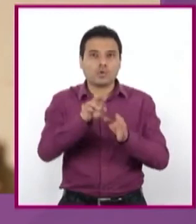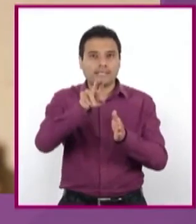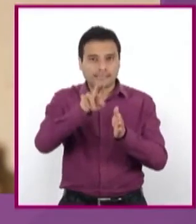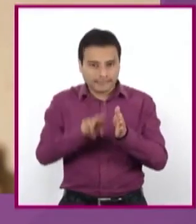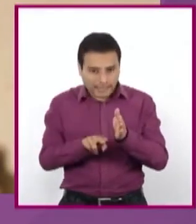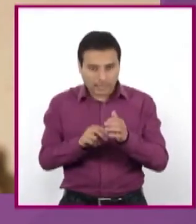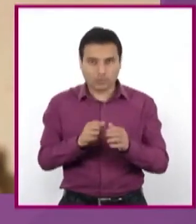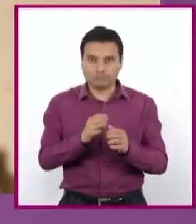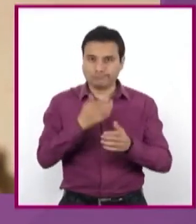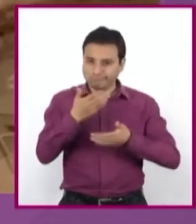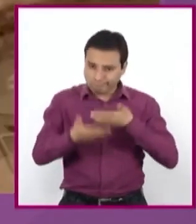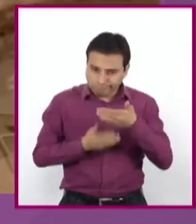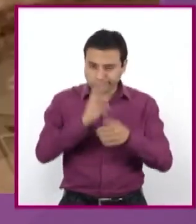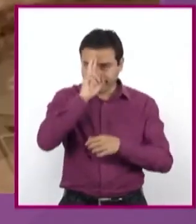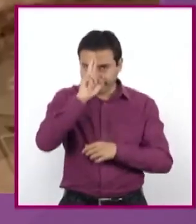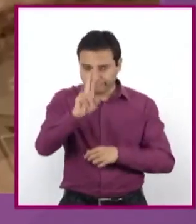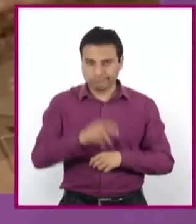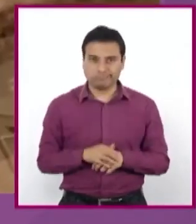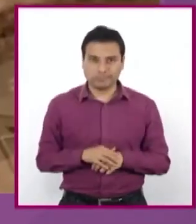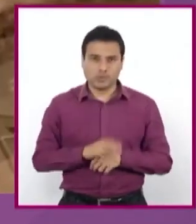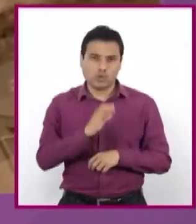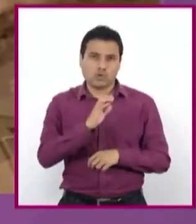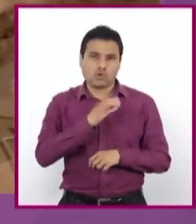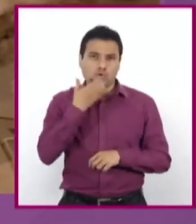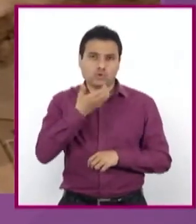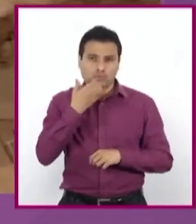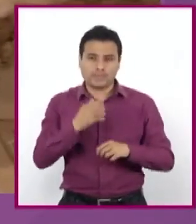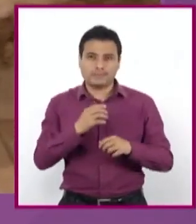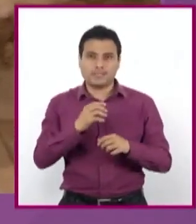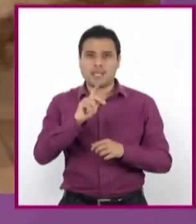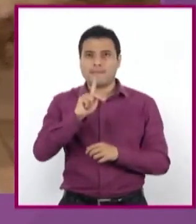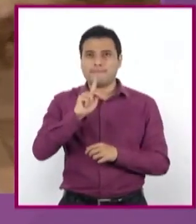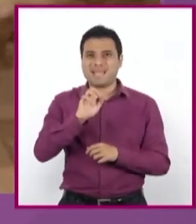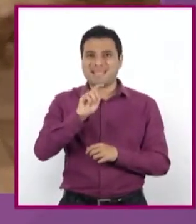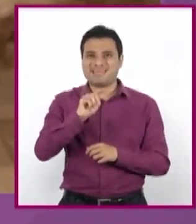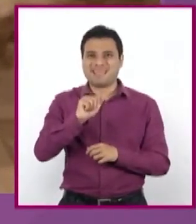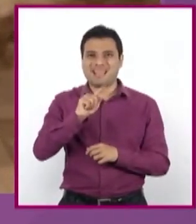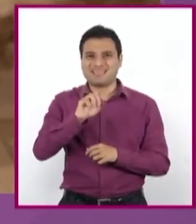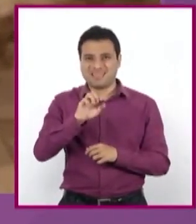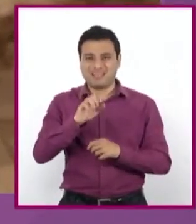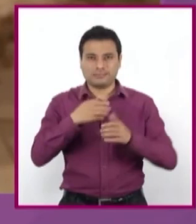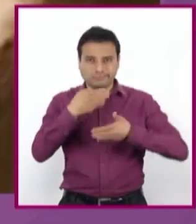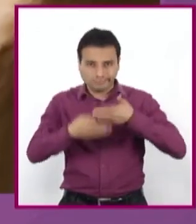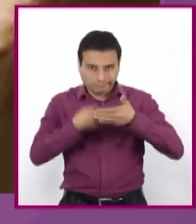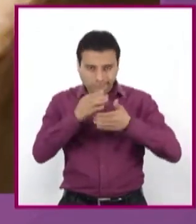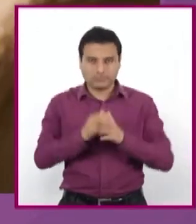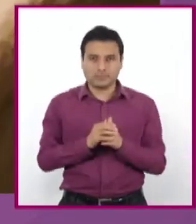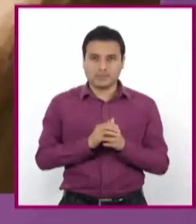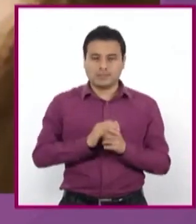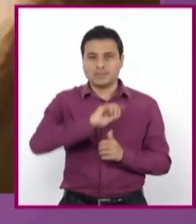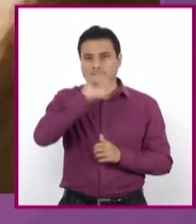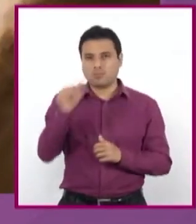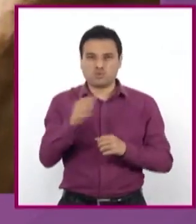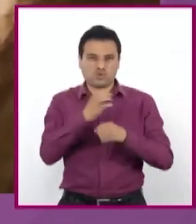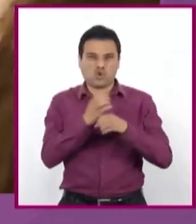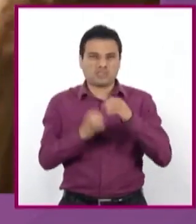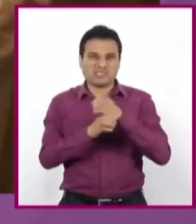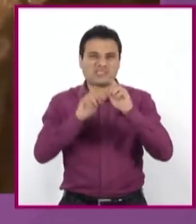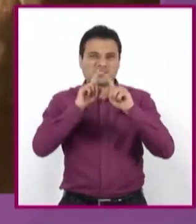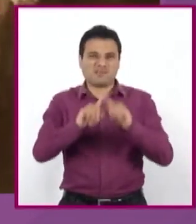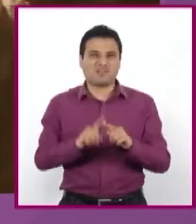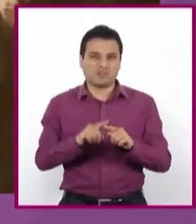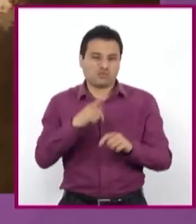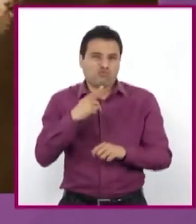Los tlatilcas amortajaban a sus muertos con petates y textiles. Junto al cuerpo, depositaban en la fosa algunos